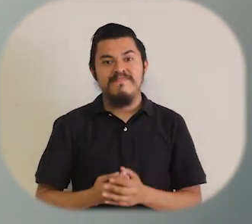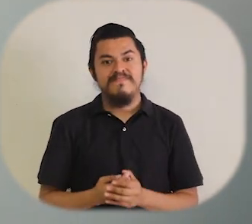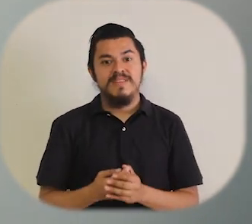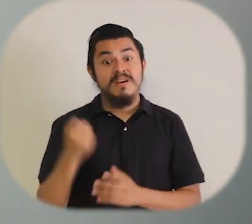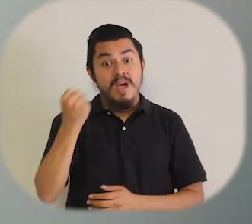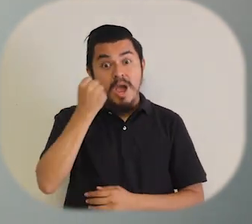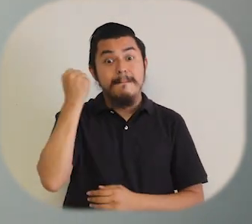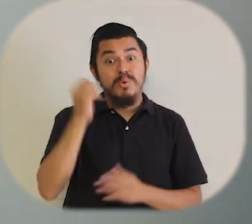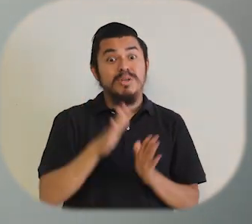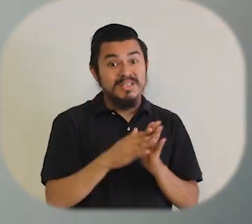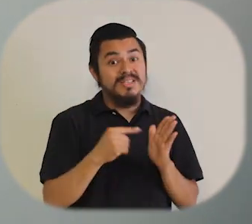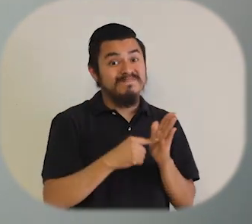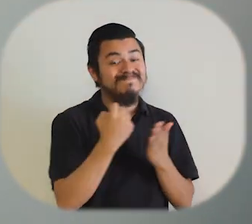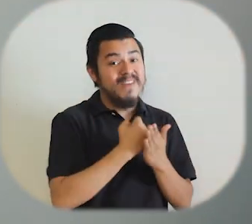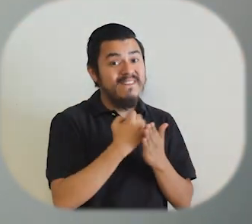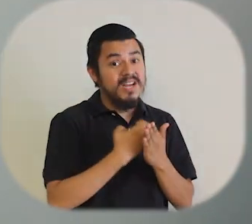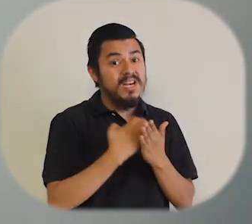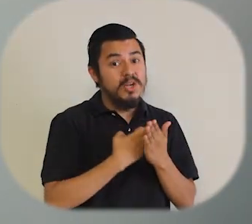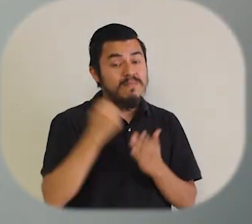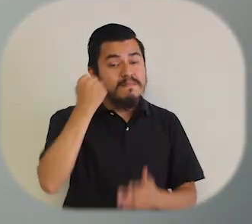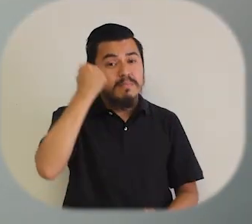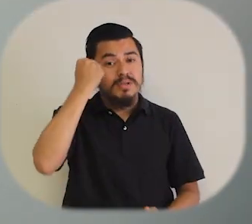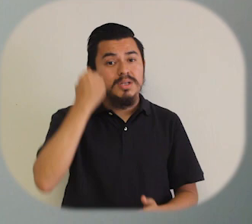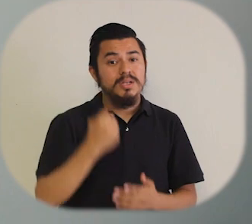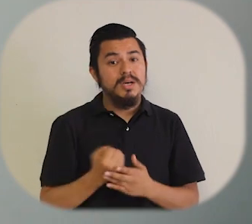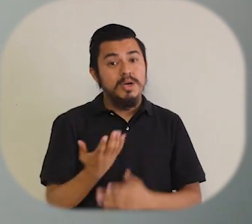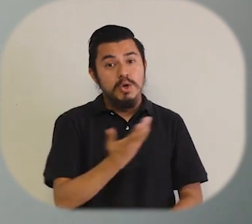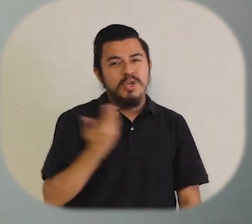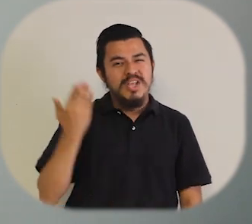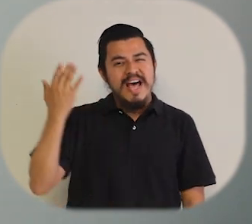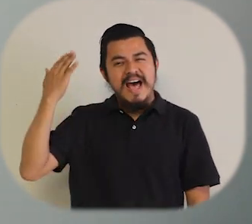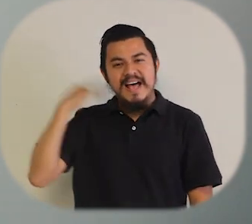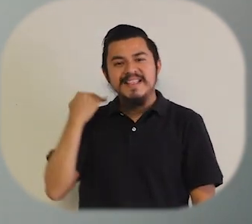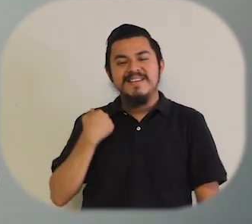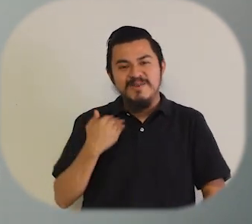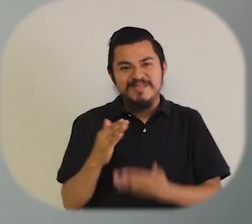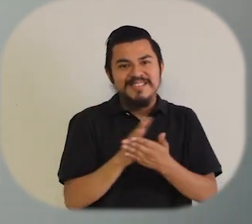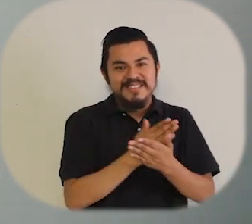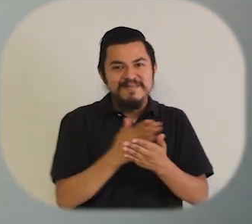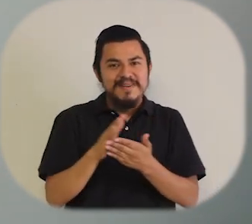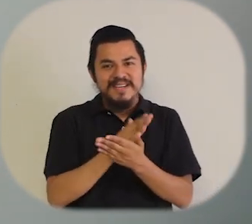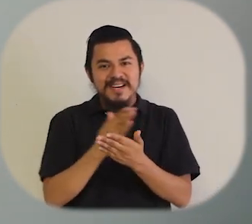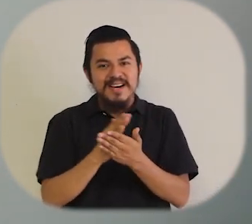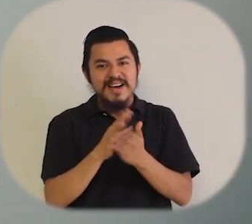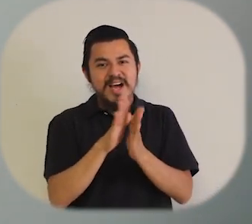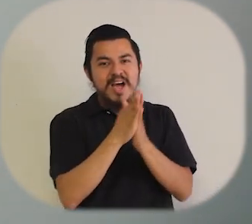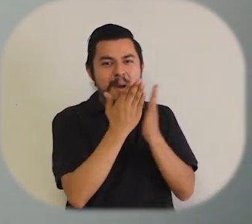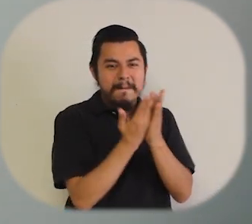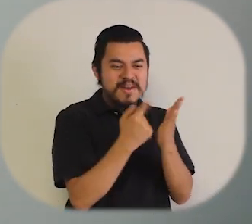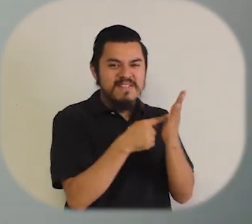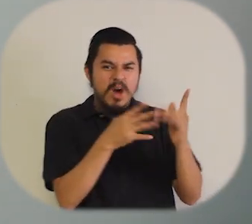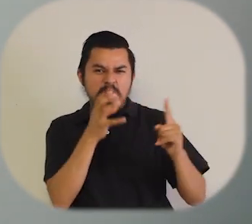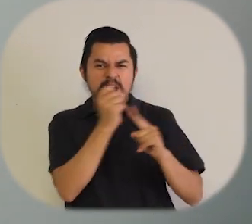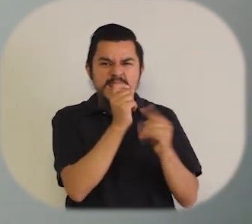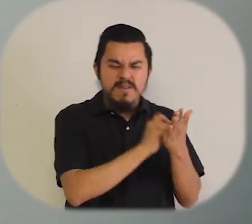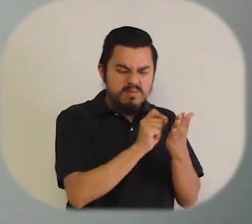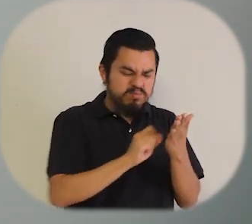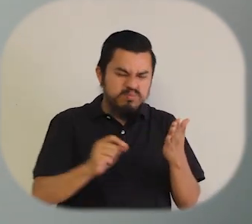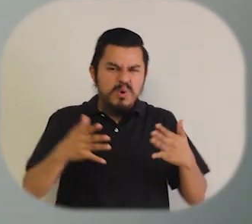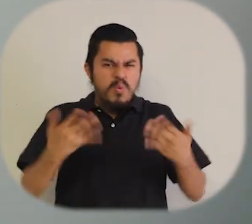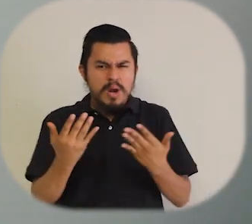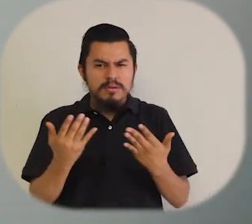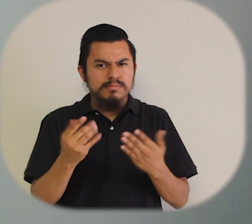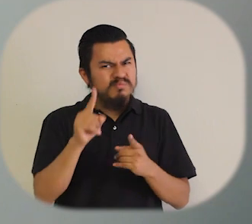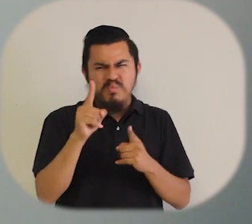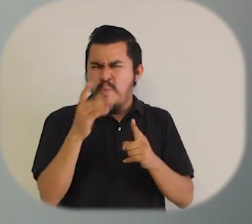es muy importante esto. El tiempo pasado yo les compartí cuál es el objetivo de la escritura de la Biblia. Es